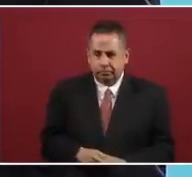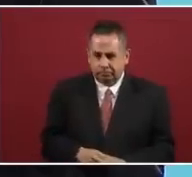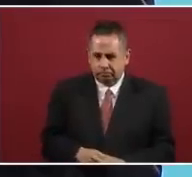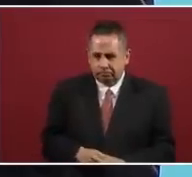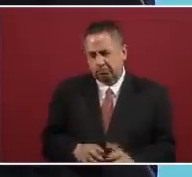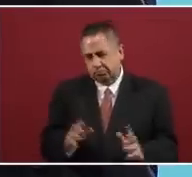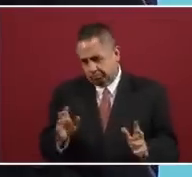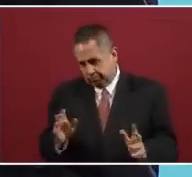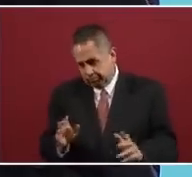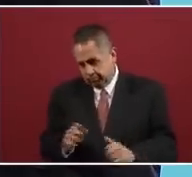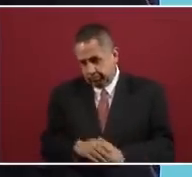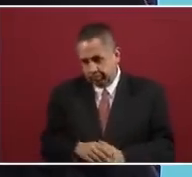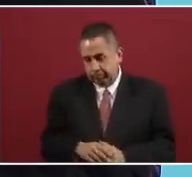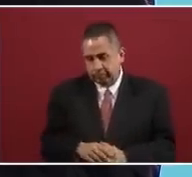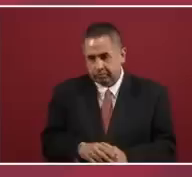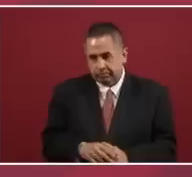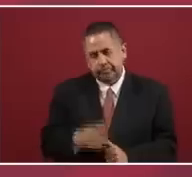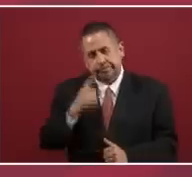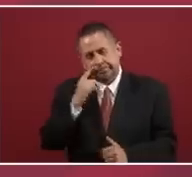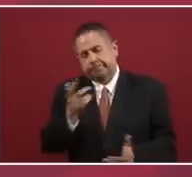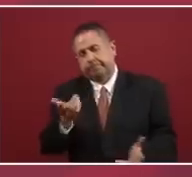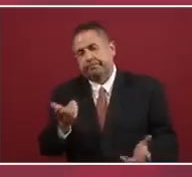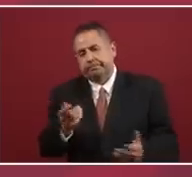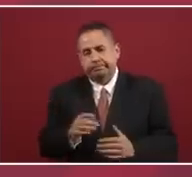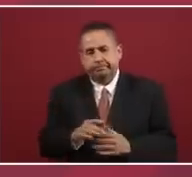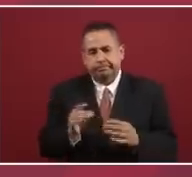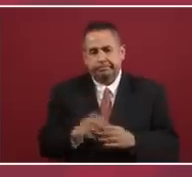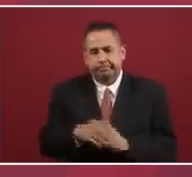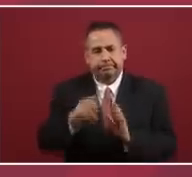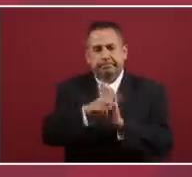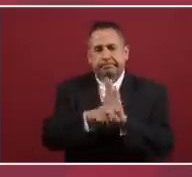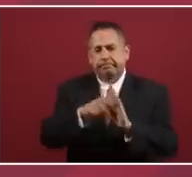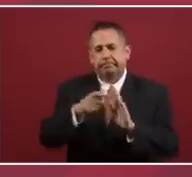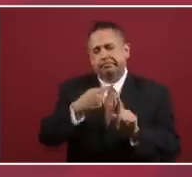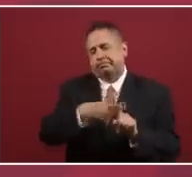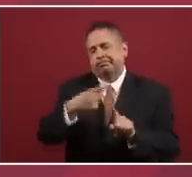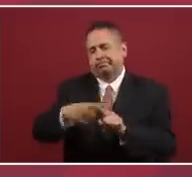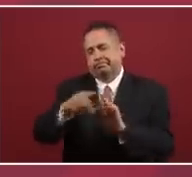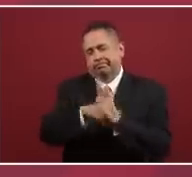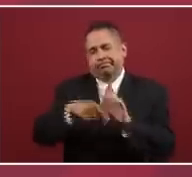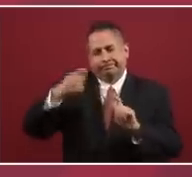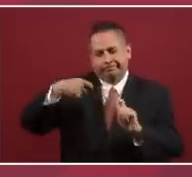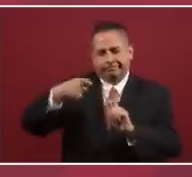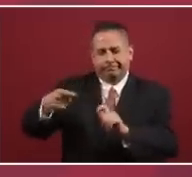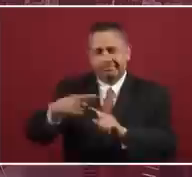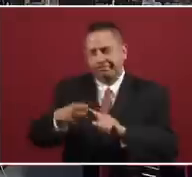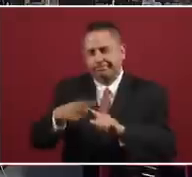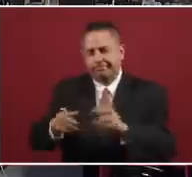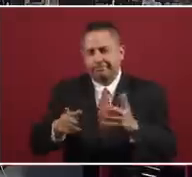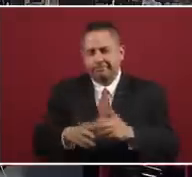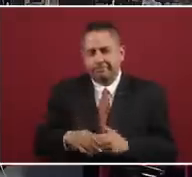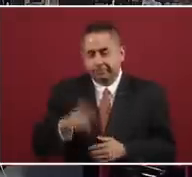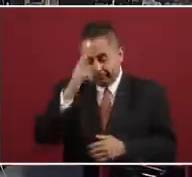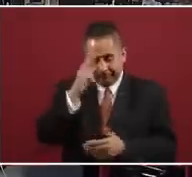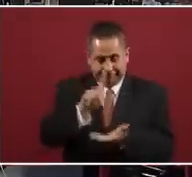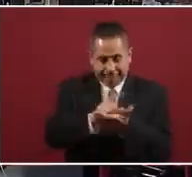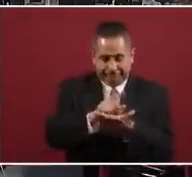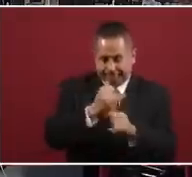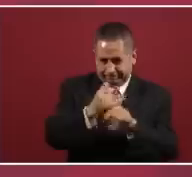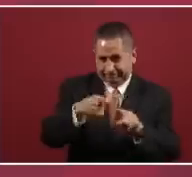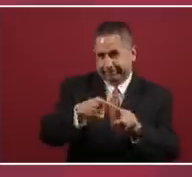Sí, pues miren, hay videos de todo tipo, o sea, también las benditas redes sociales